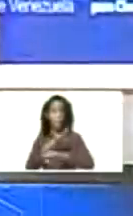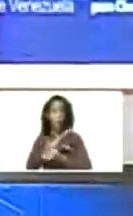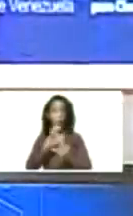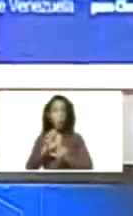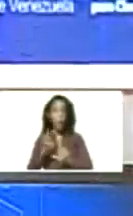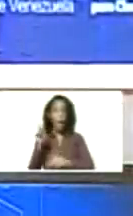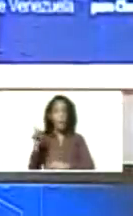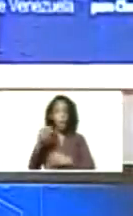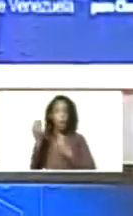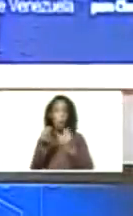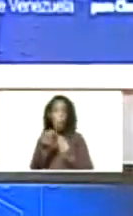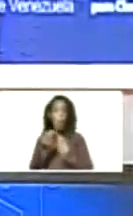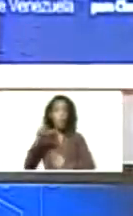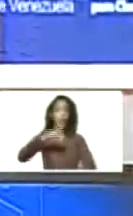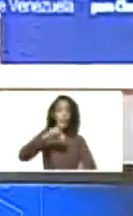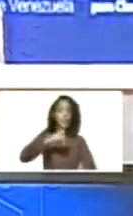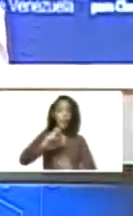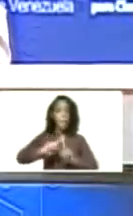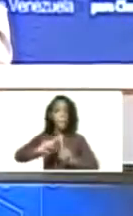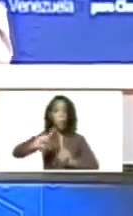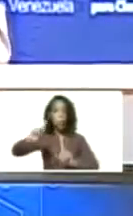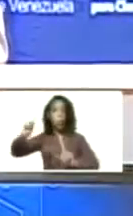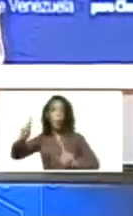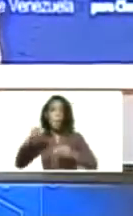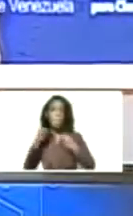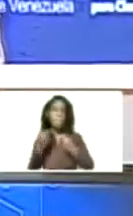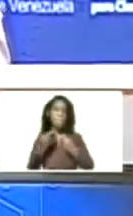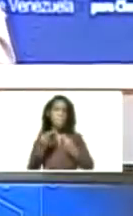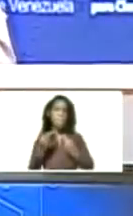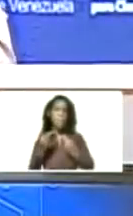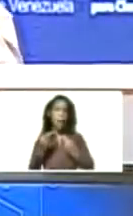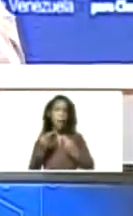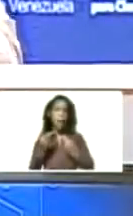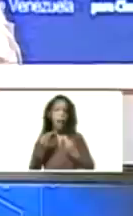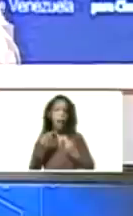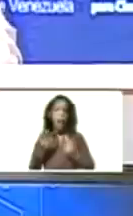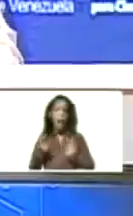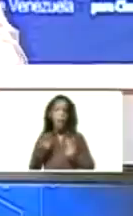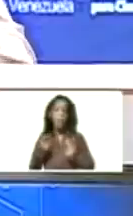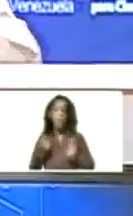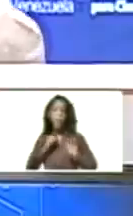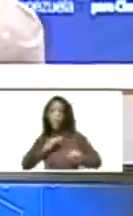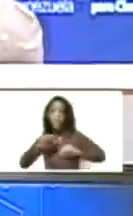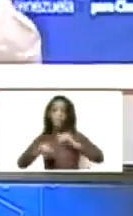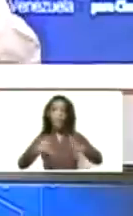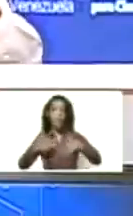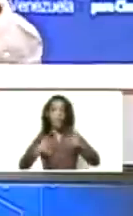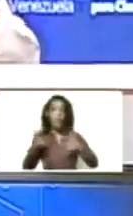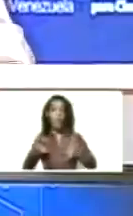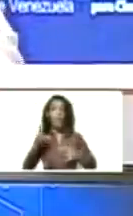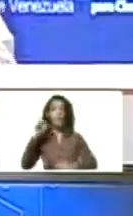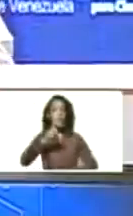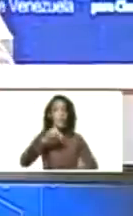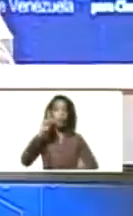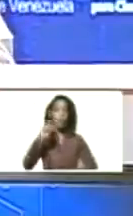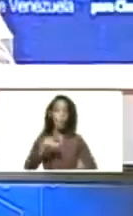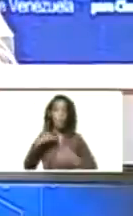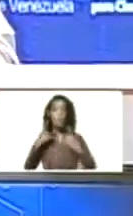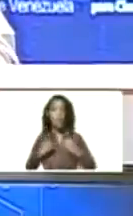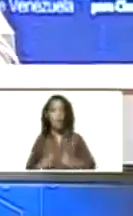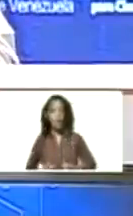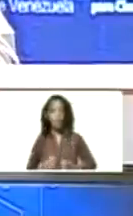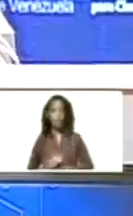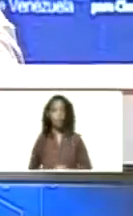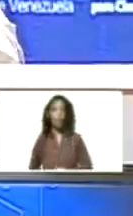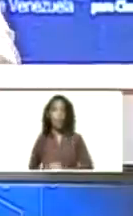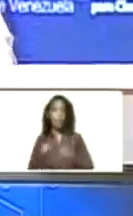necesita energía para la actividad vital, necesita el descanso